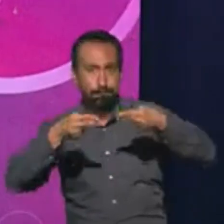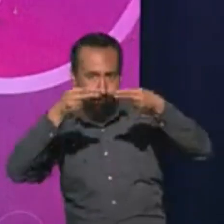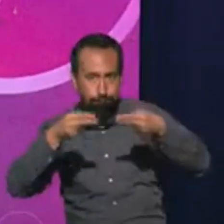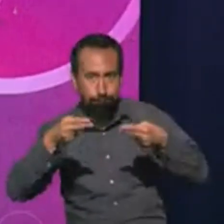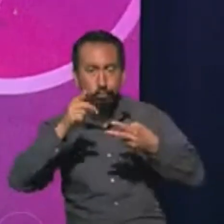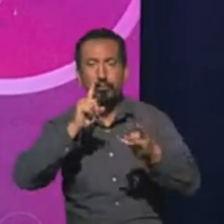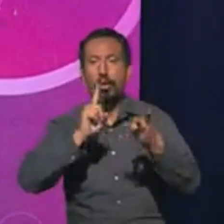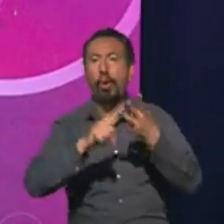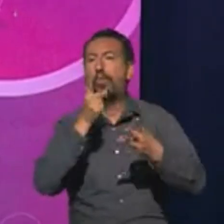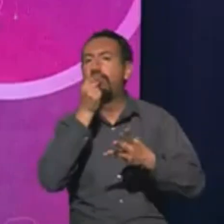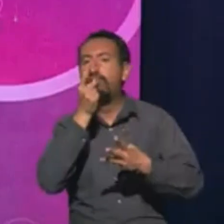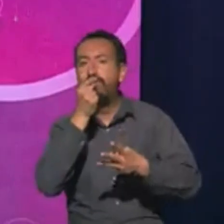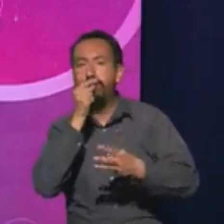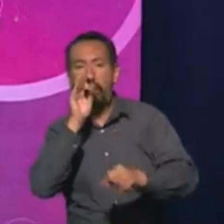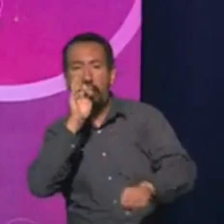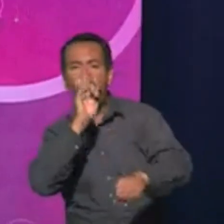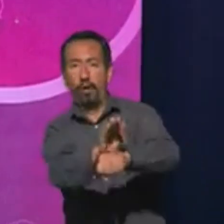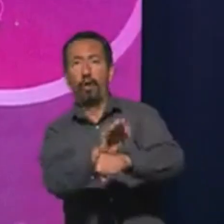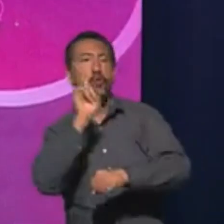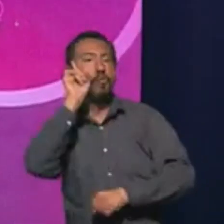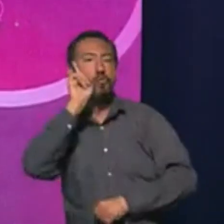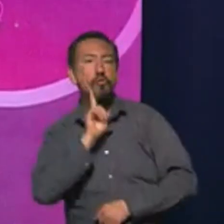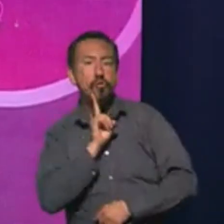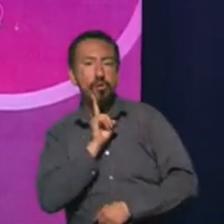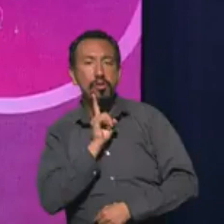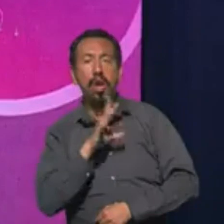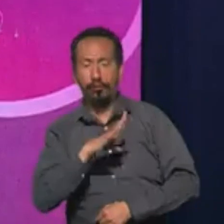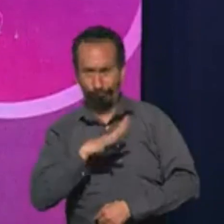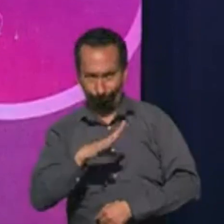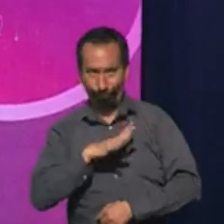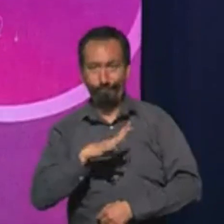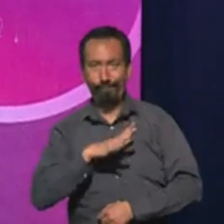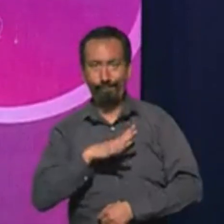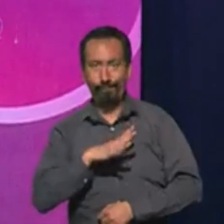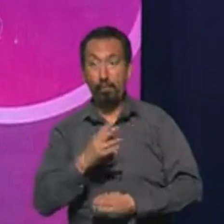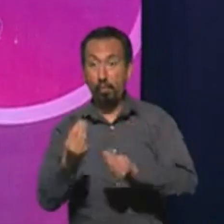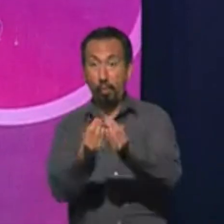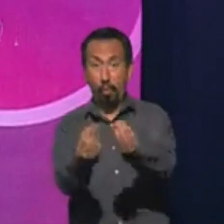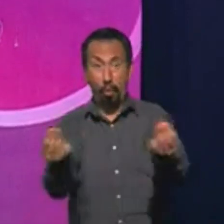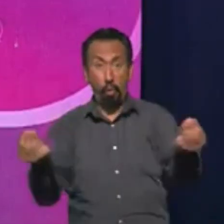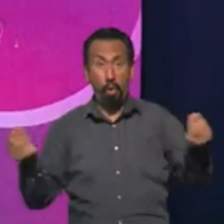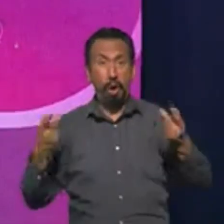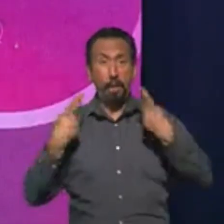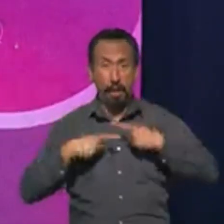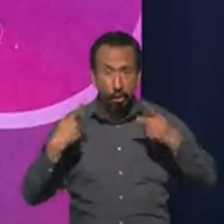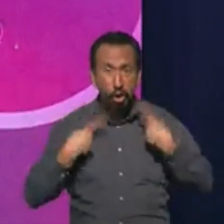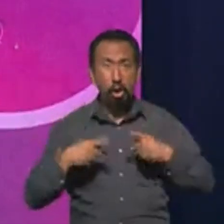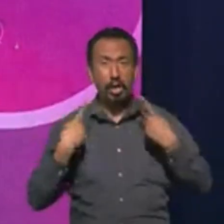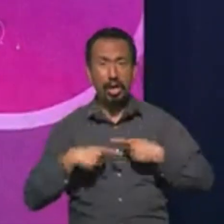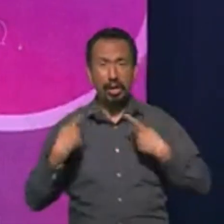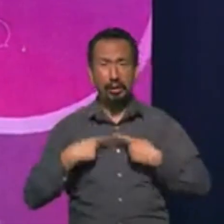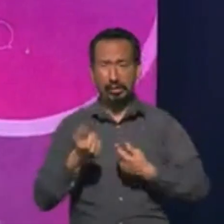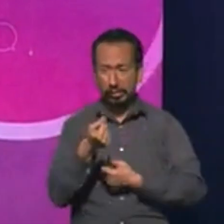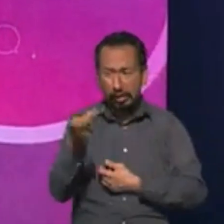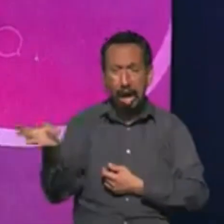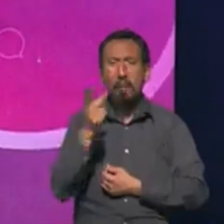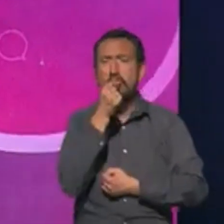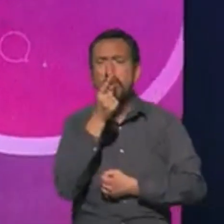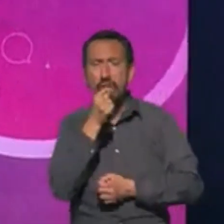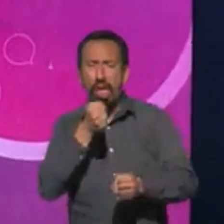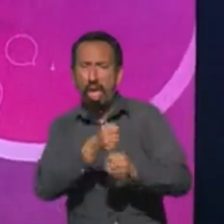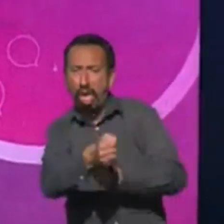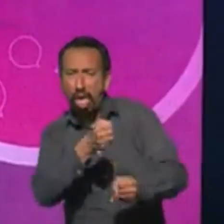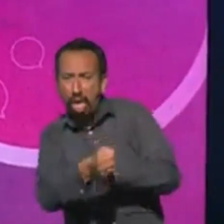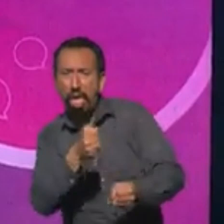género exclusivamente para las mujeres ante el reclamo social derivado de los excesos de algunos elementos